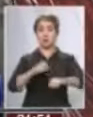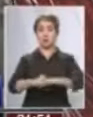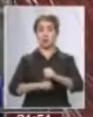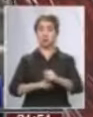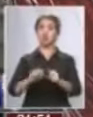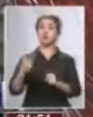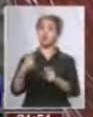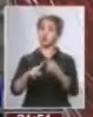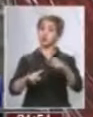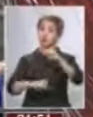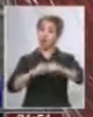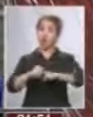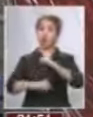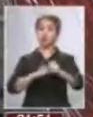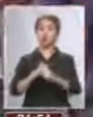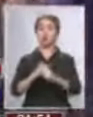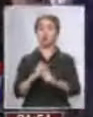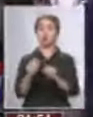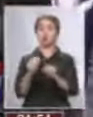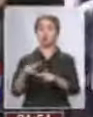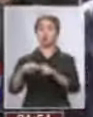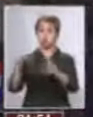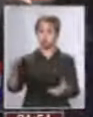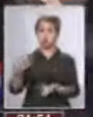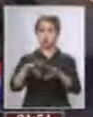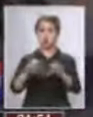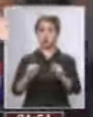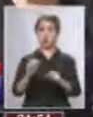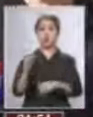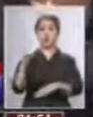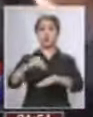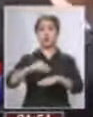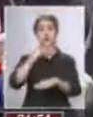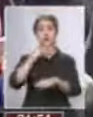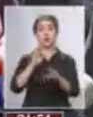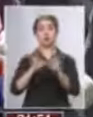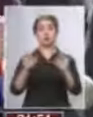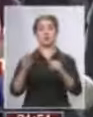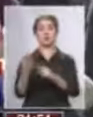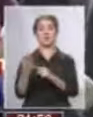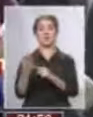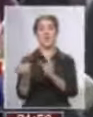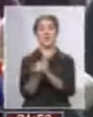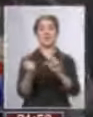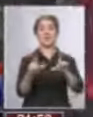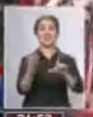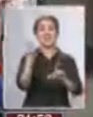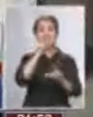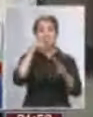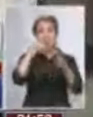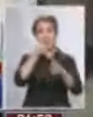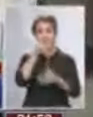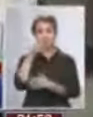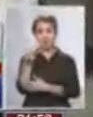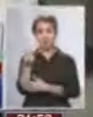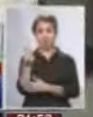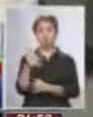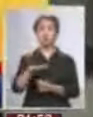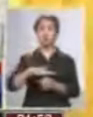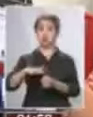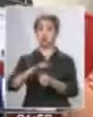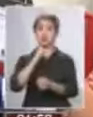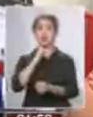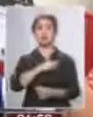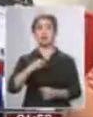año subsiguiente, obviamente, esos recursos van a estar. El anuncio contempla también a la educación técnica acreditada y sin fines de lucro, condiciones que, según